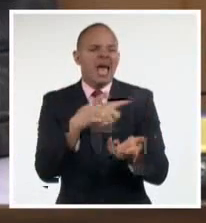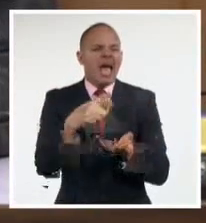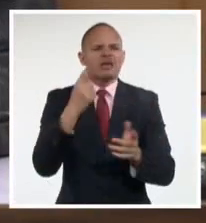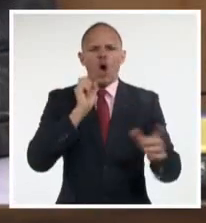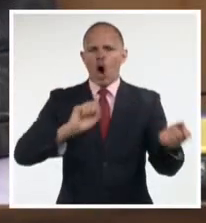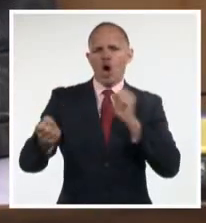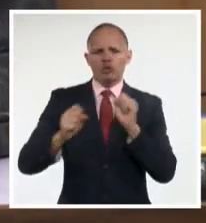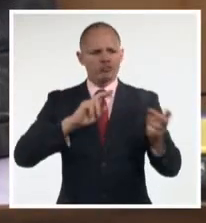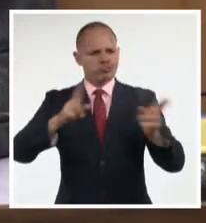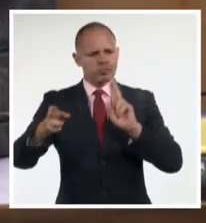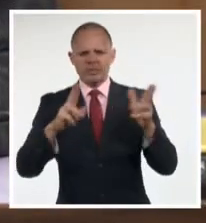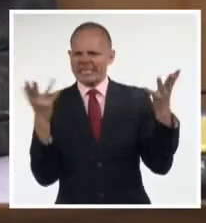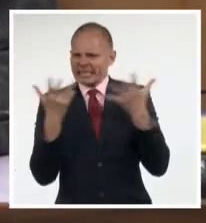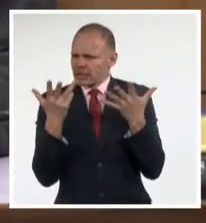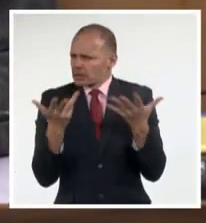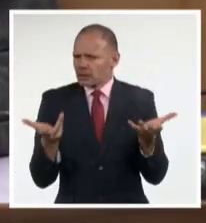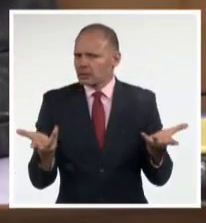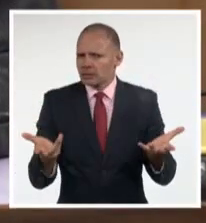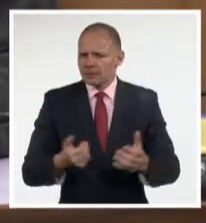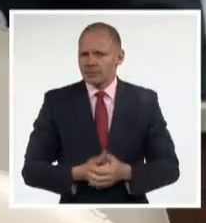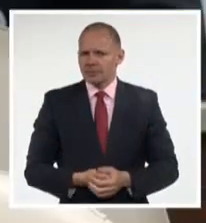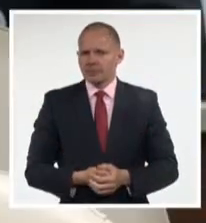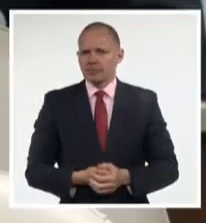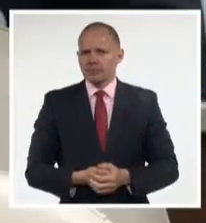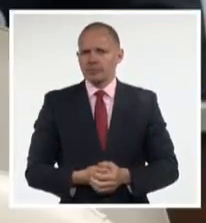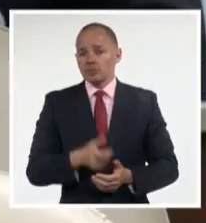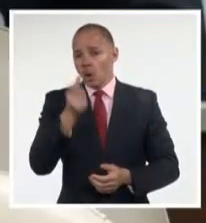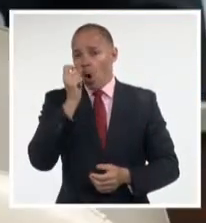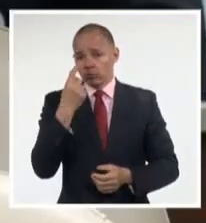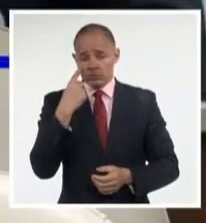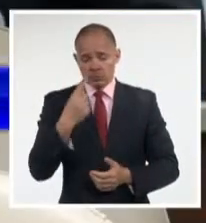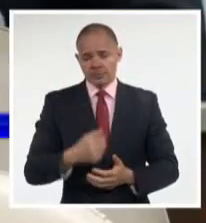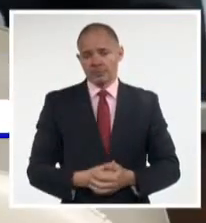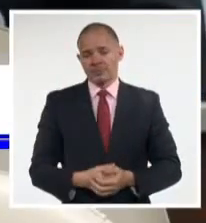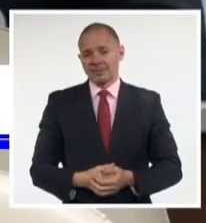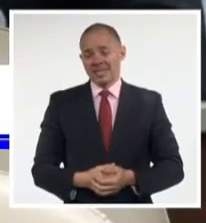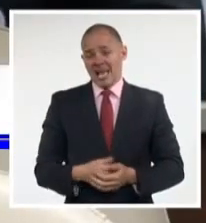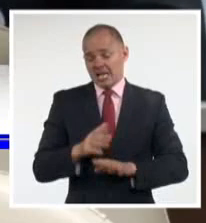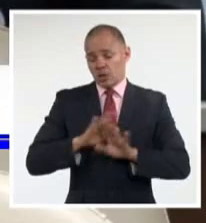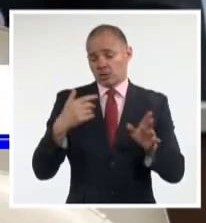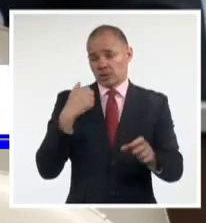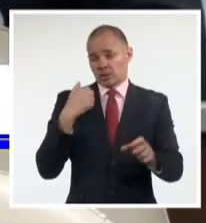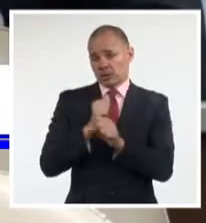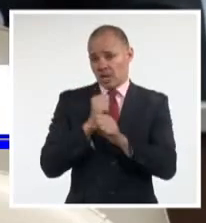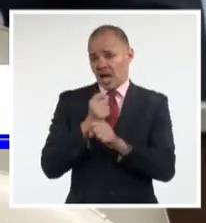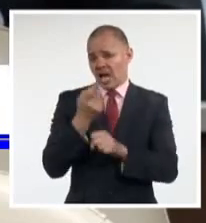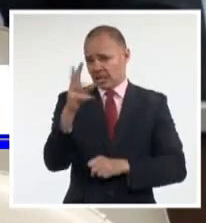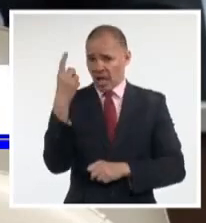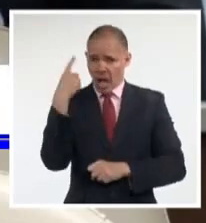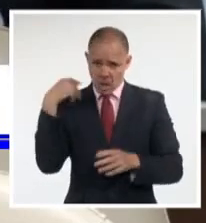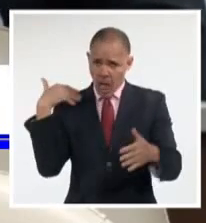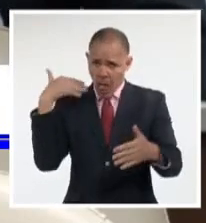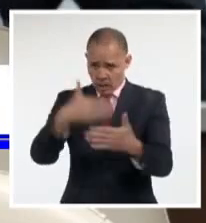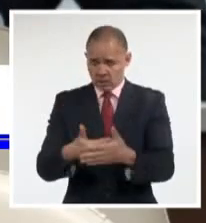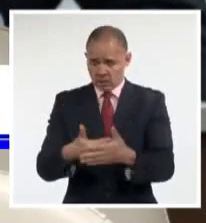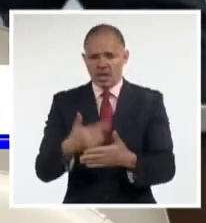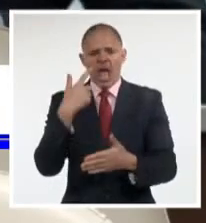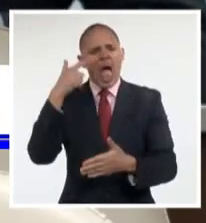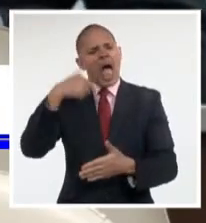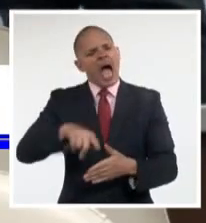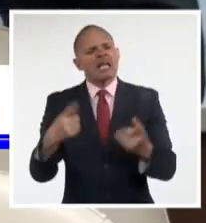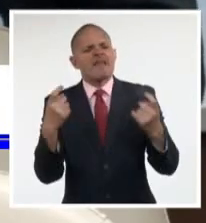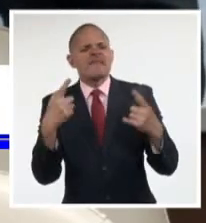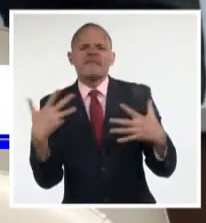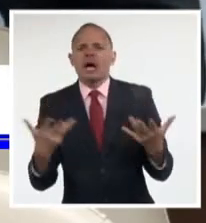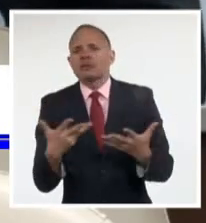la construcción de viviendas en Cuba. En mis más de 30 años de experiencia me he dado cuenta que el gestor idóneo del proceso de la vivienda es el